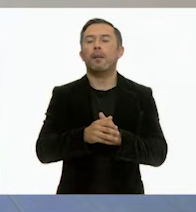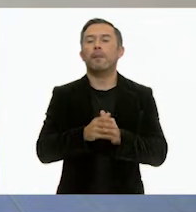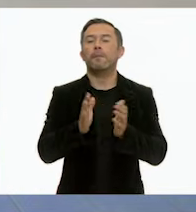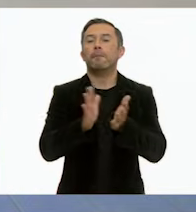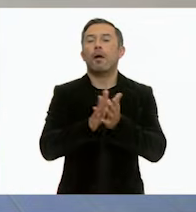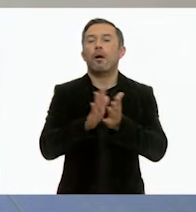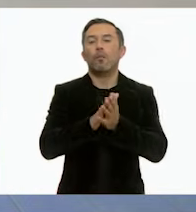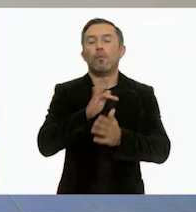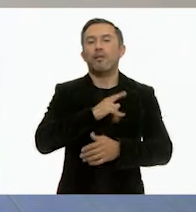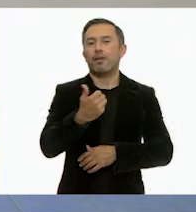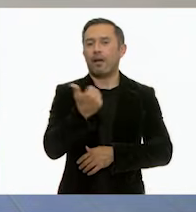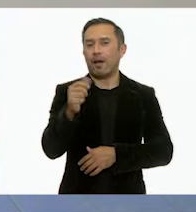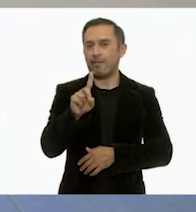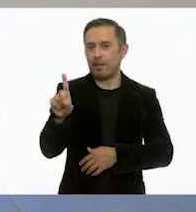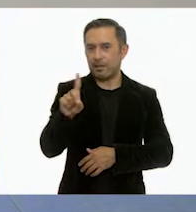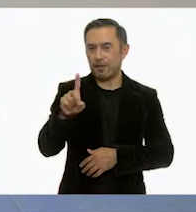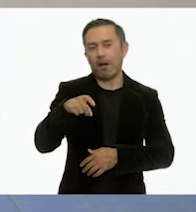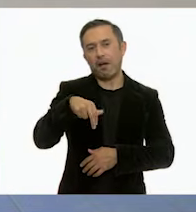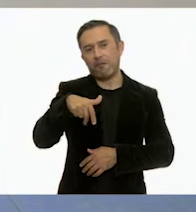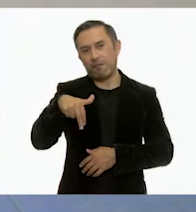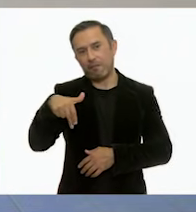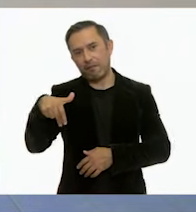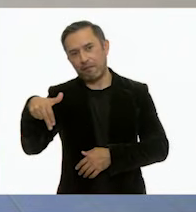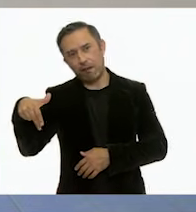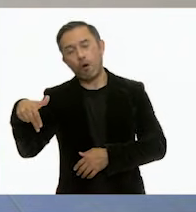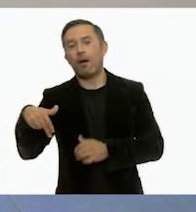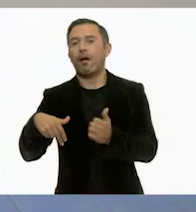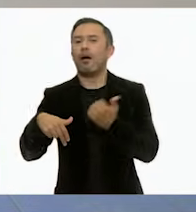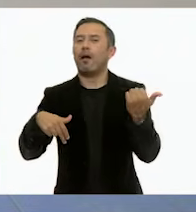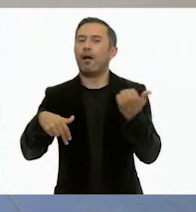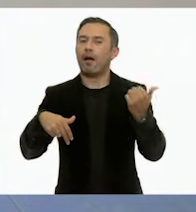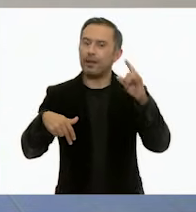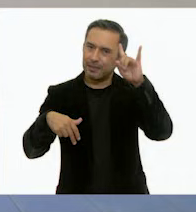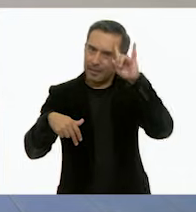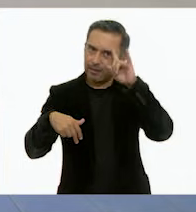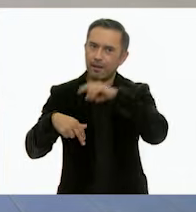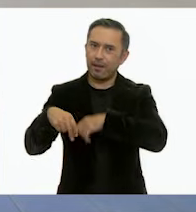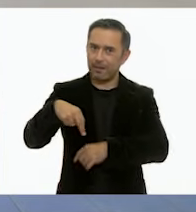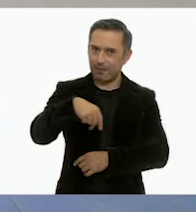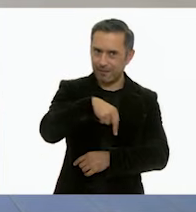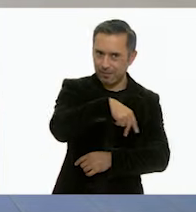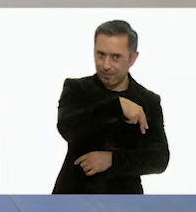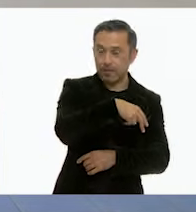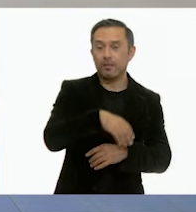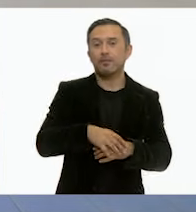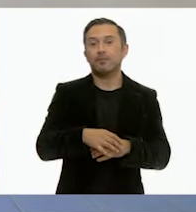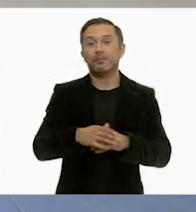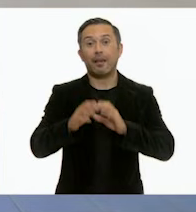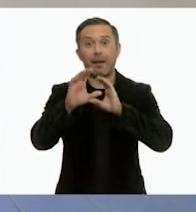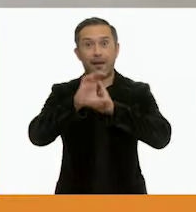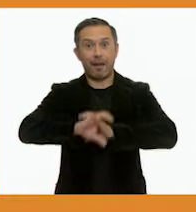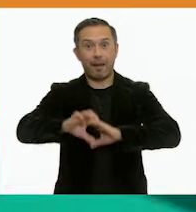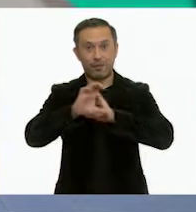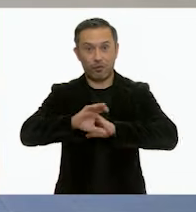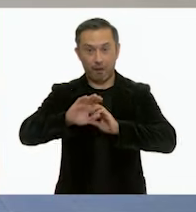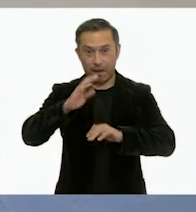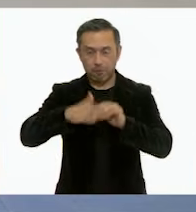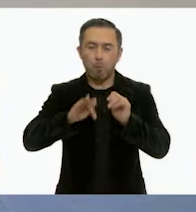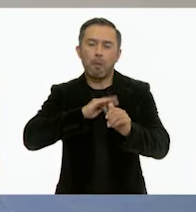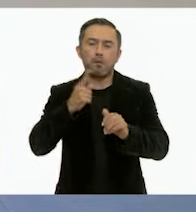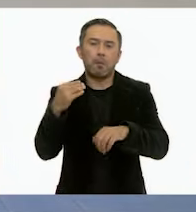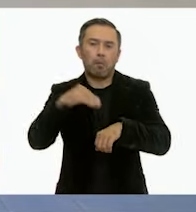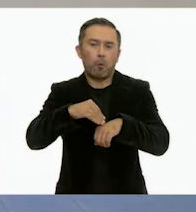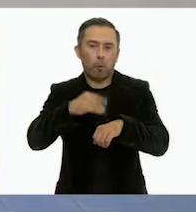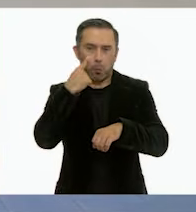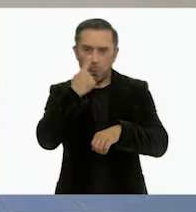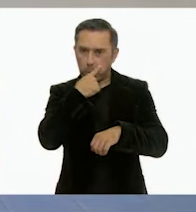avanzando a la derecha, avanzando a la izquierda, después del canto que se propone inicialmente. Esta